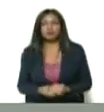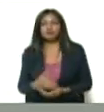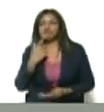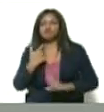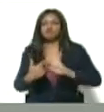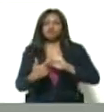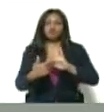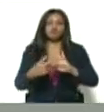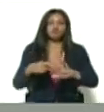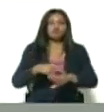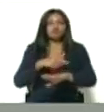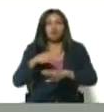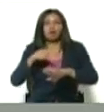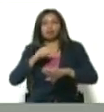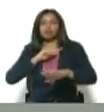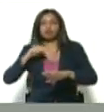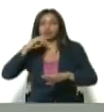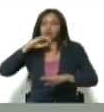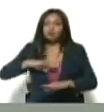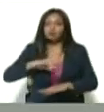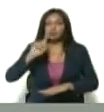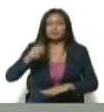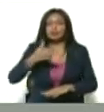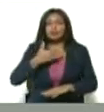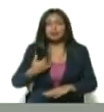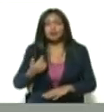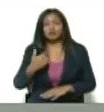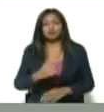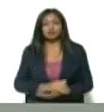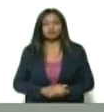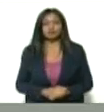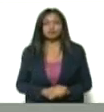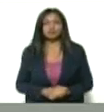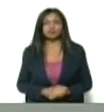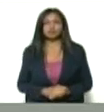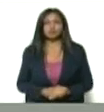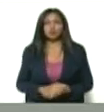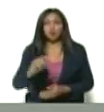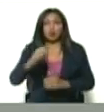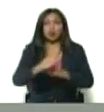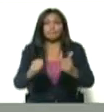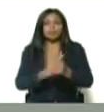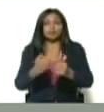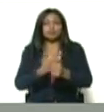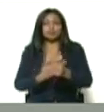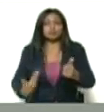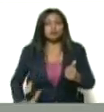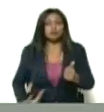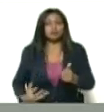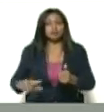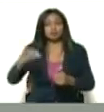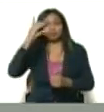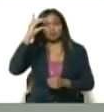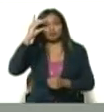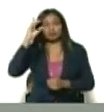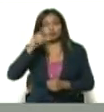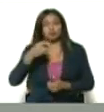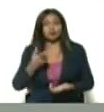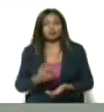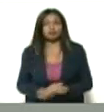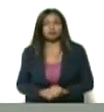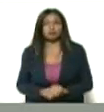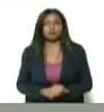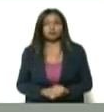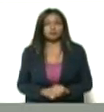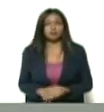el tiempo histórico. Bueno, también quiero, fíjate, hoy la vicepresidenta ejecutiva, Delcy Rodríguez, en la